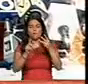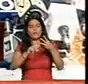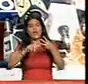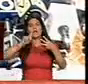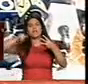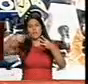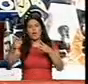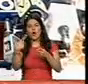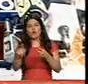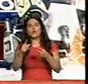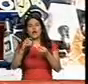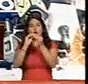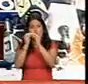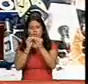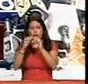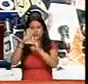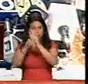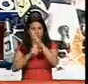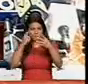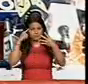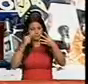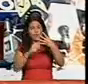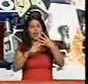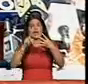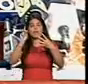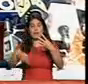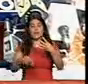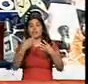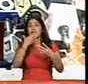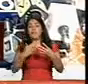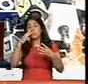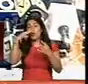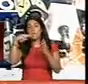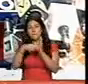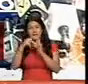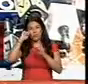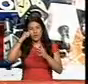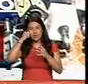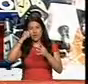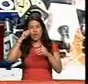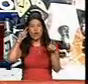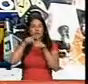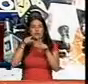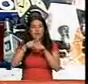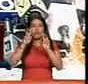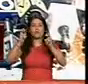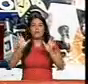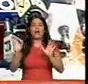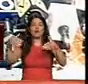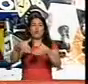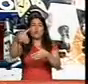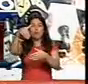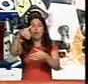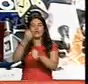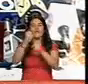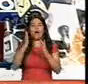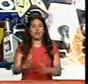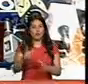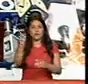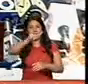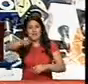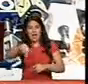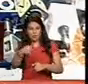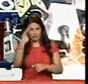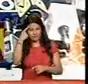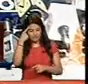referéndum sindical no sé si recuerdan diciembre del 2000 para trazar el rumbo de la democratización del movimiento sindical que se ha cumplido